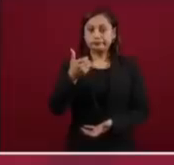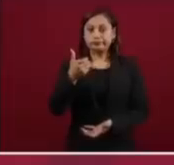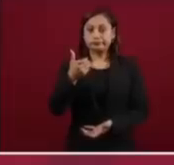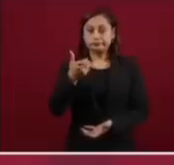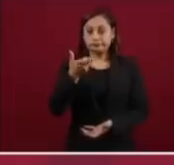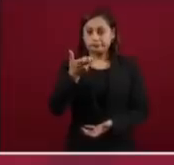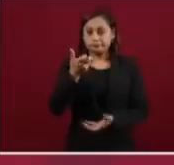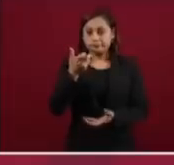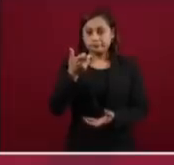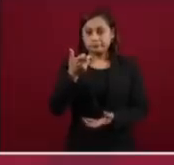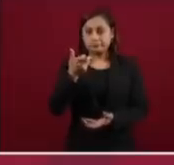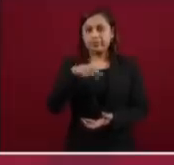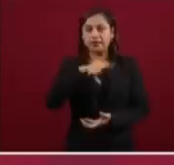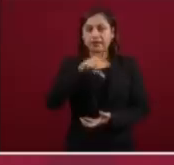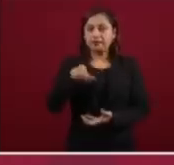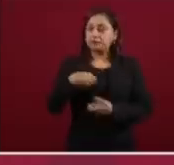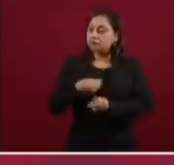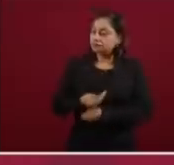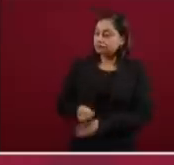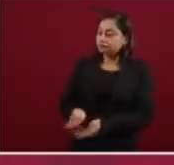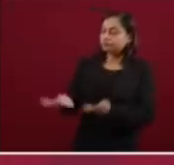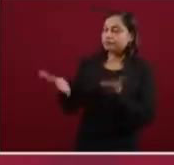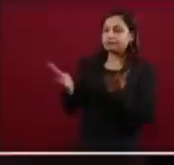y la repartimos